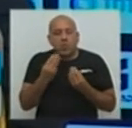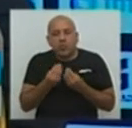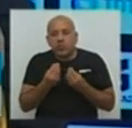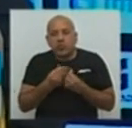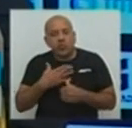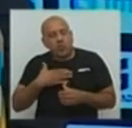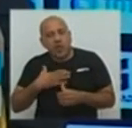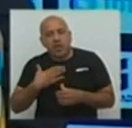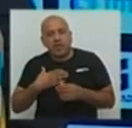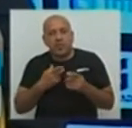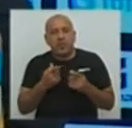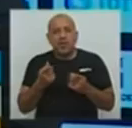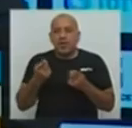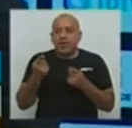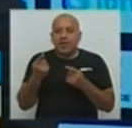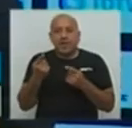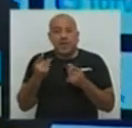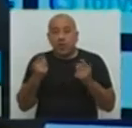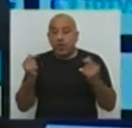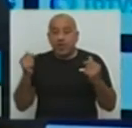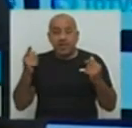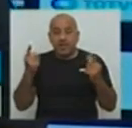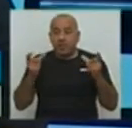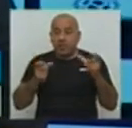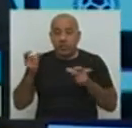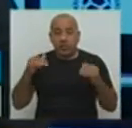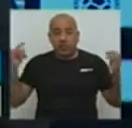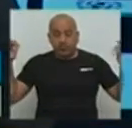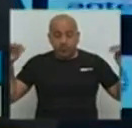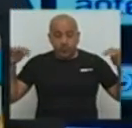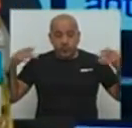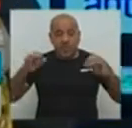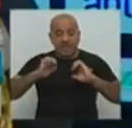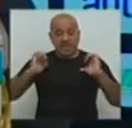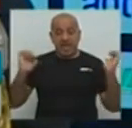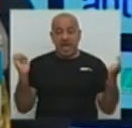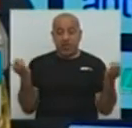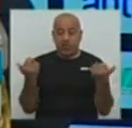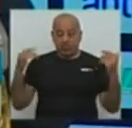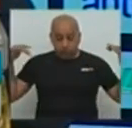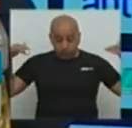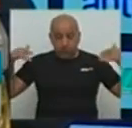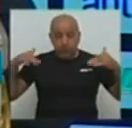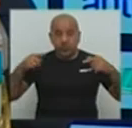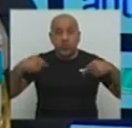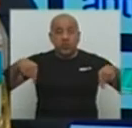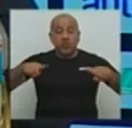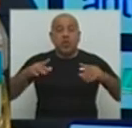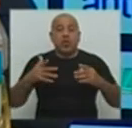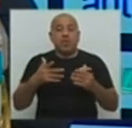adhesión a la causa o sea el que vino hoy al estadio y el que no ha podido venir por intermedio de las redes sociales de mensajes